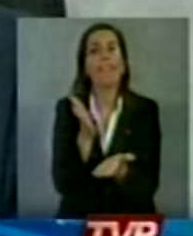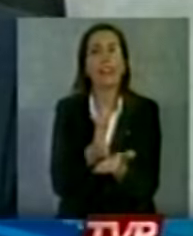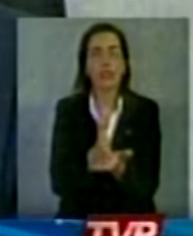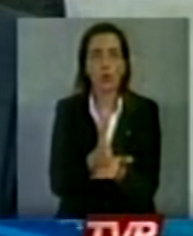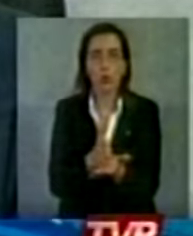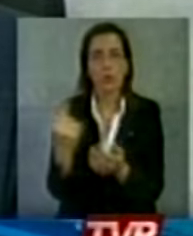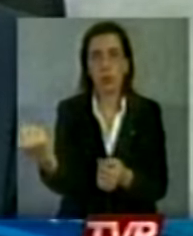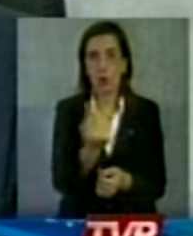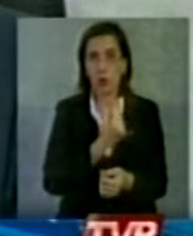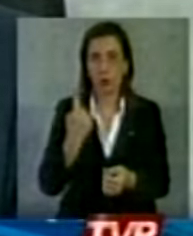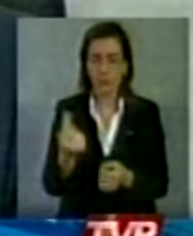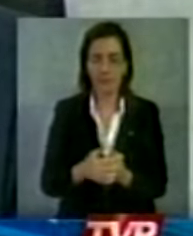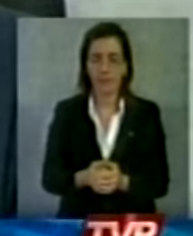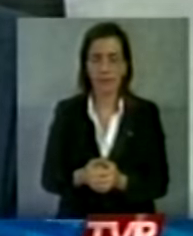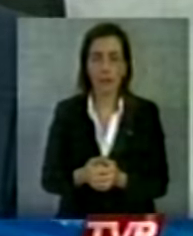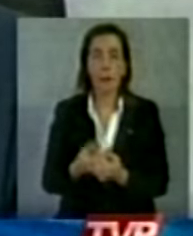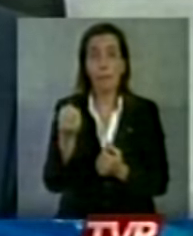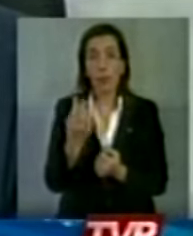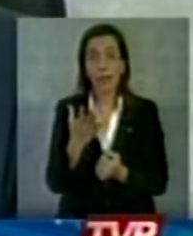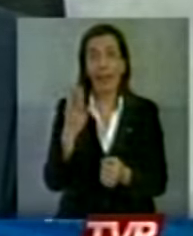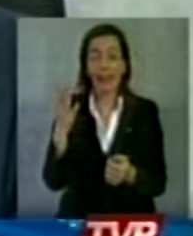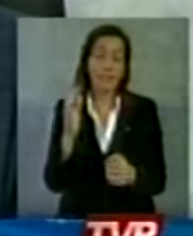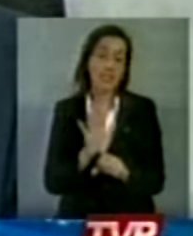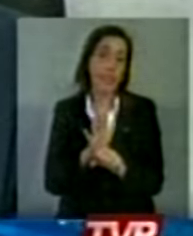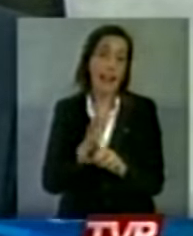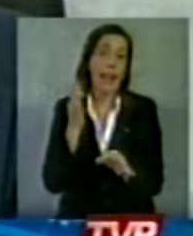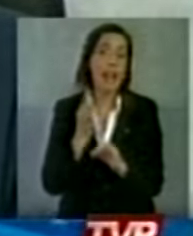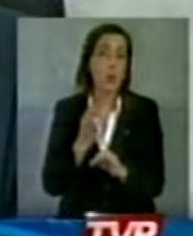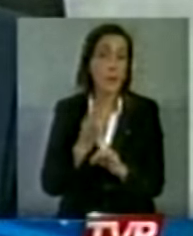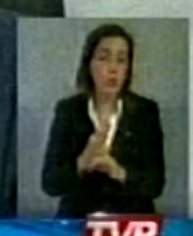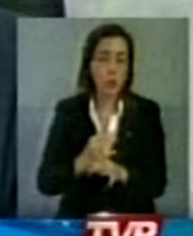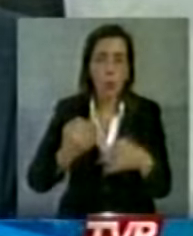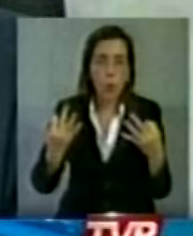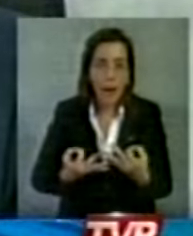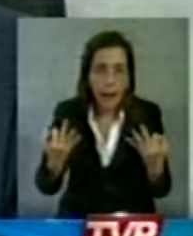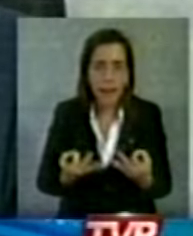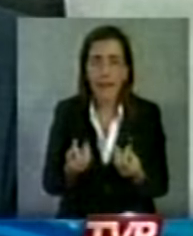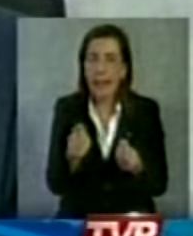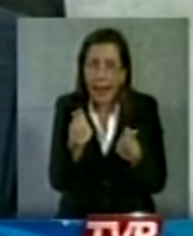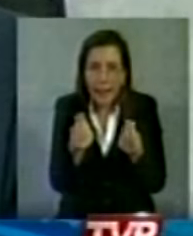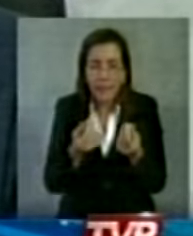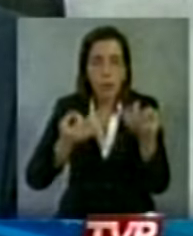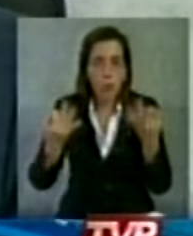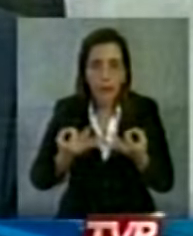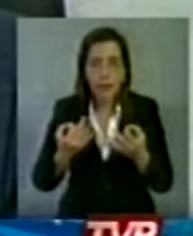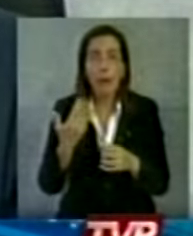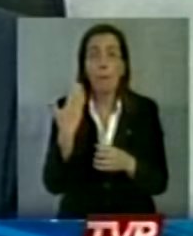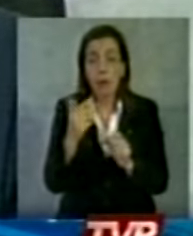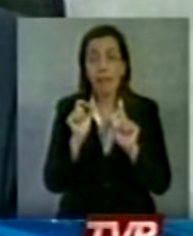En síntesis, una educación de calidad es una educación que permite que cada tucumano y